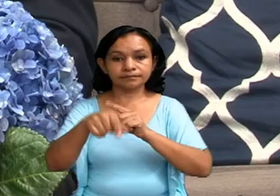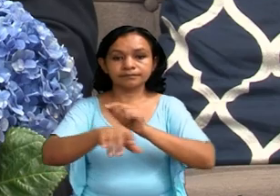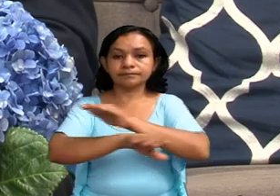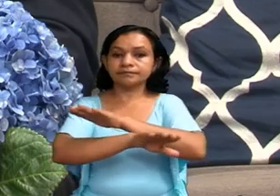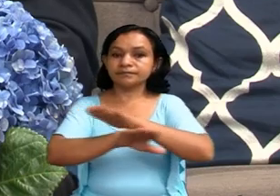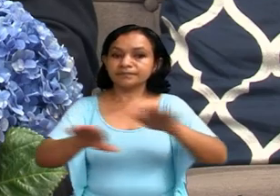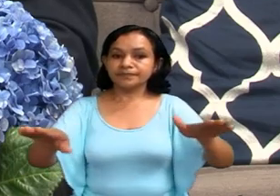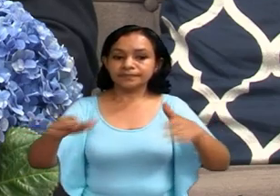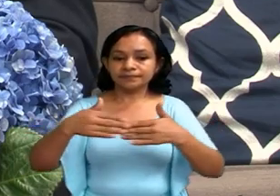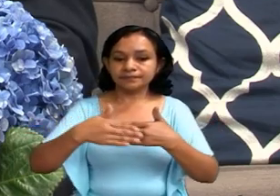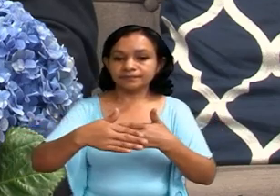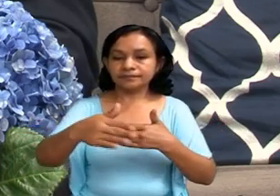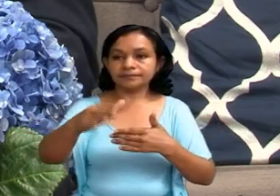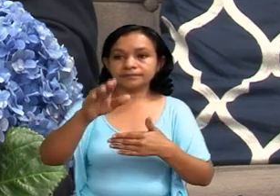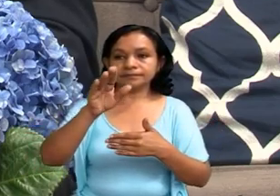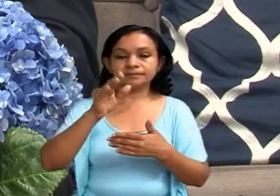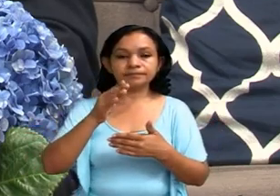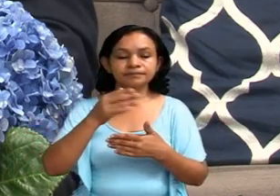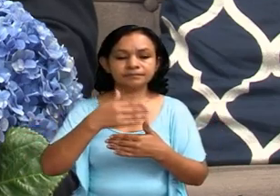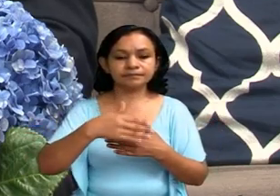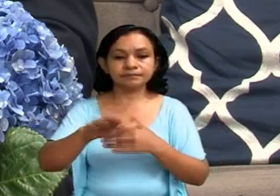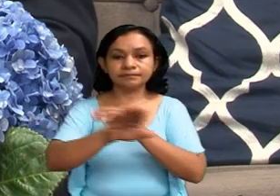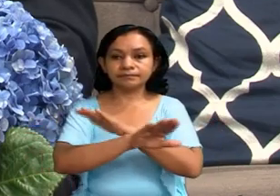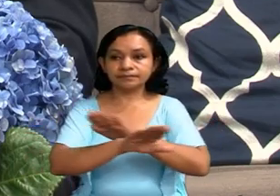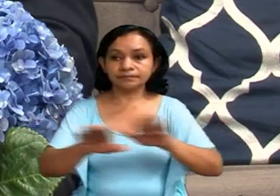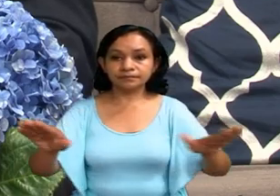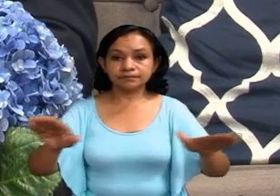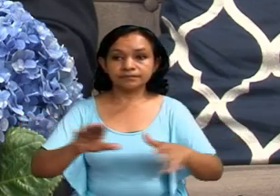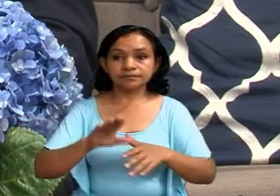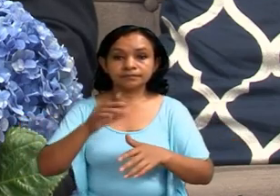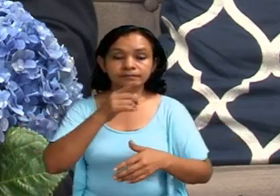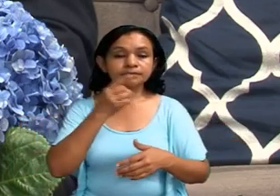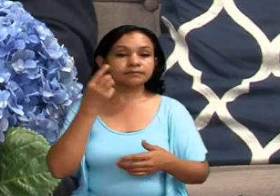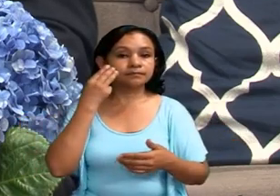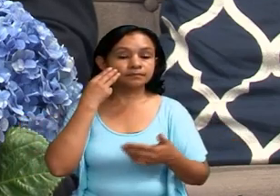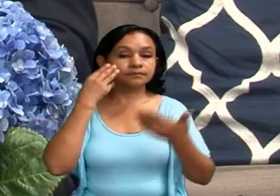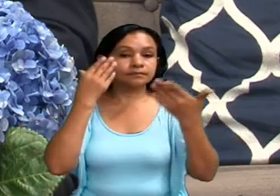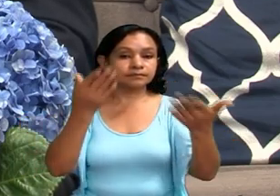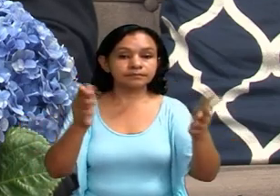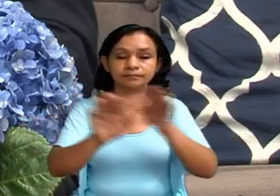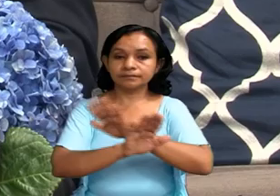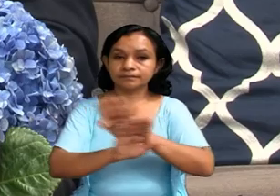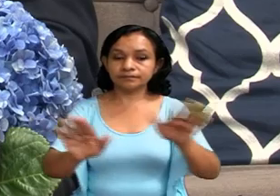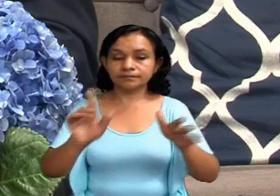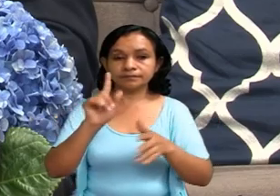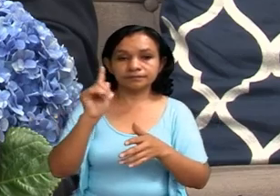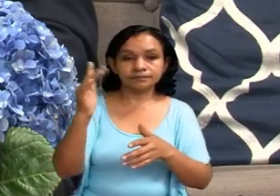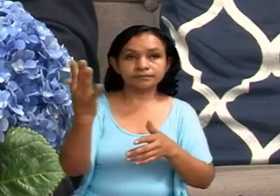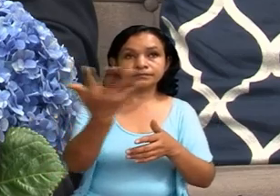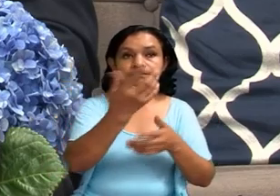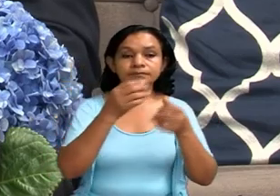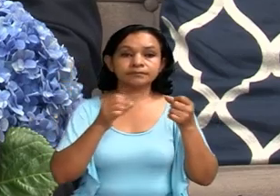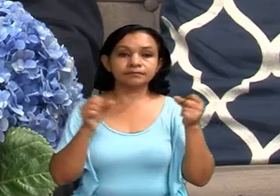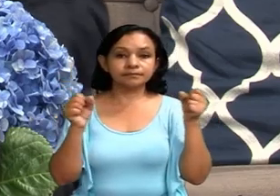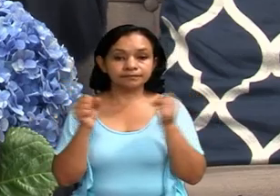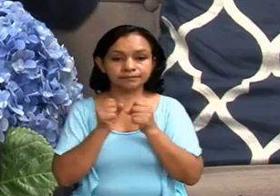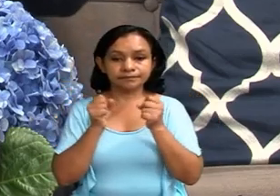culminarlo ya en los primeros días de mayo, ¿verdad? Ya listo todo un sistema de aire